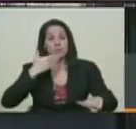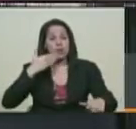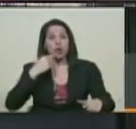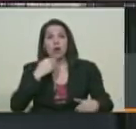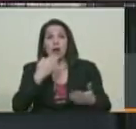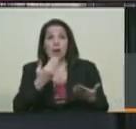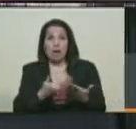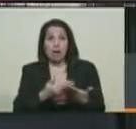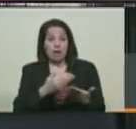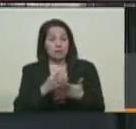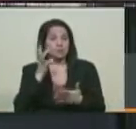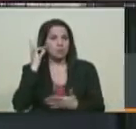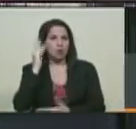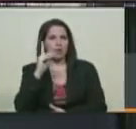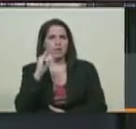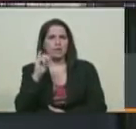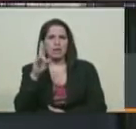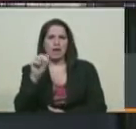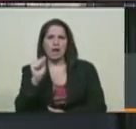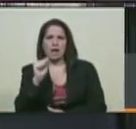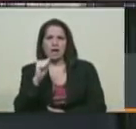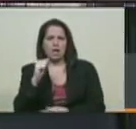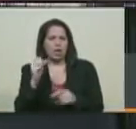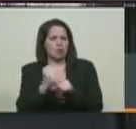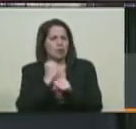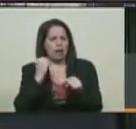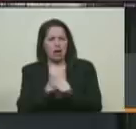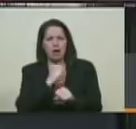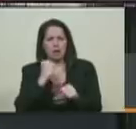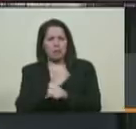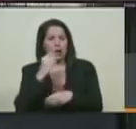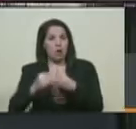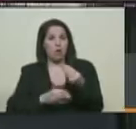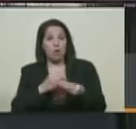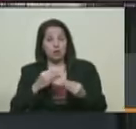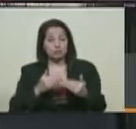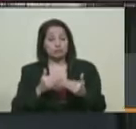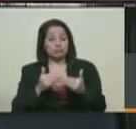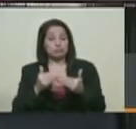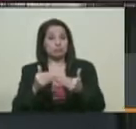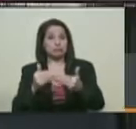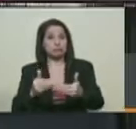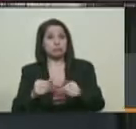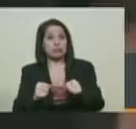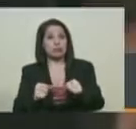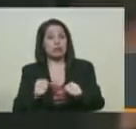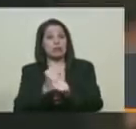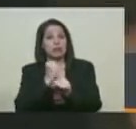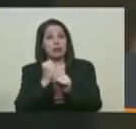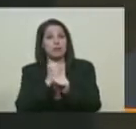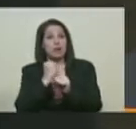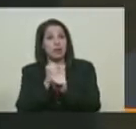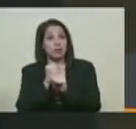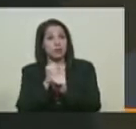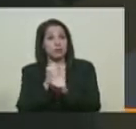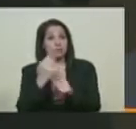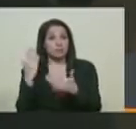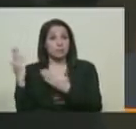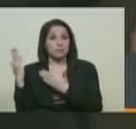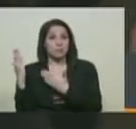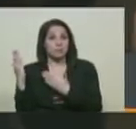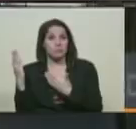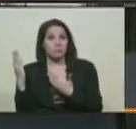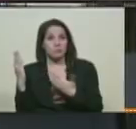compañera Kira Andrade por toda la labor cumplida. Y ella continúa en el trabajo, articulada en el